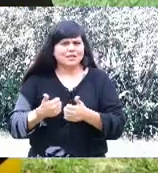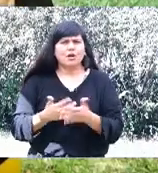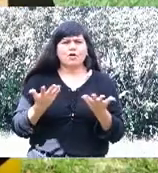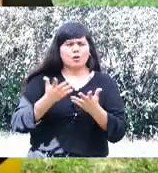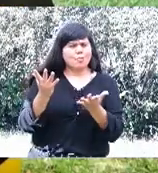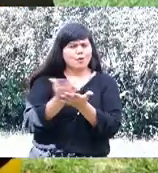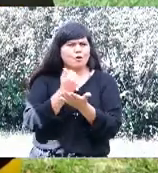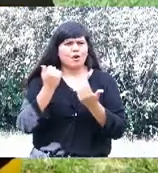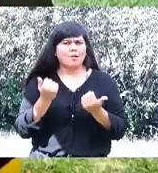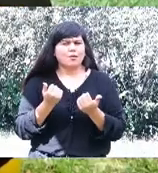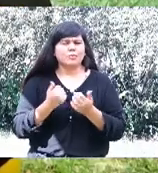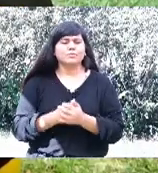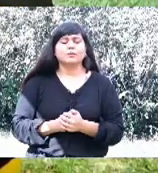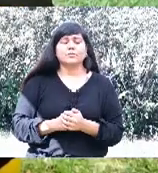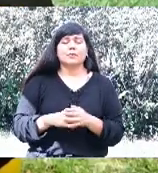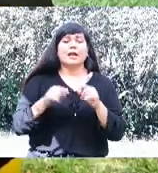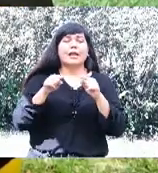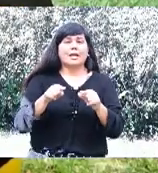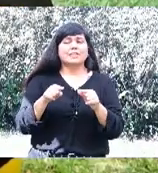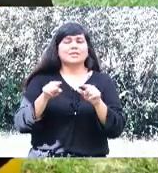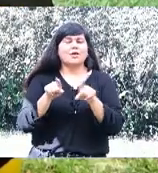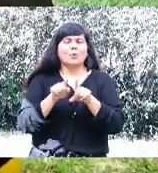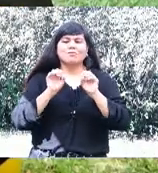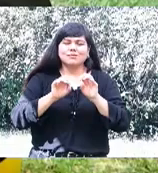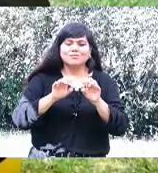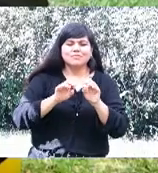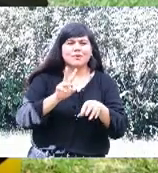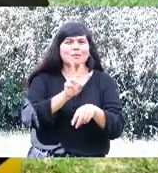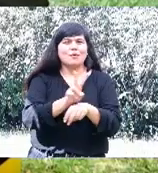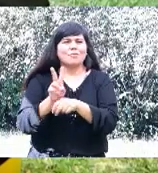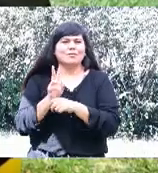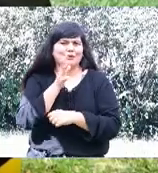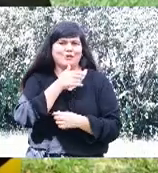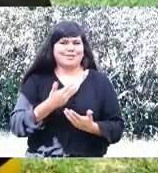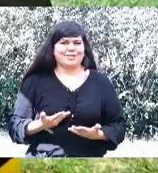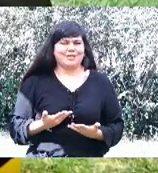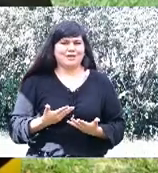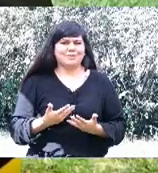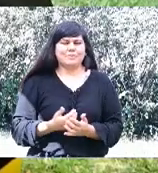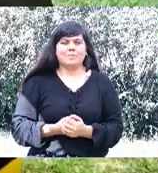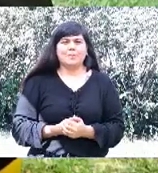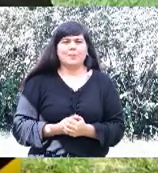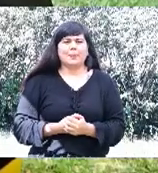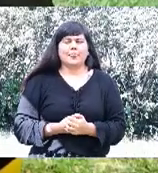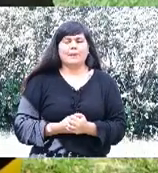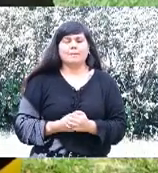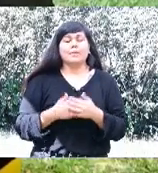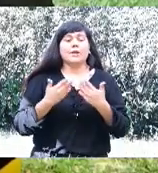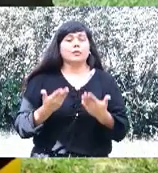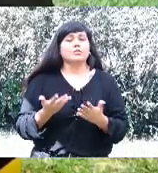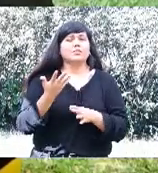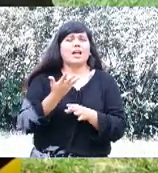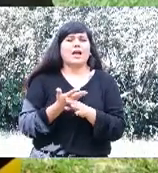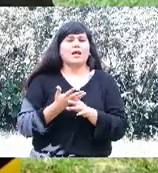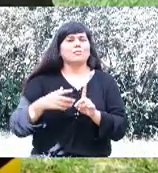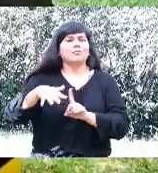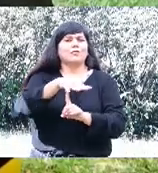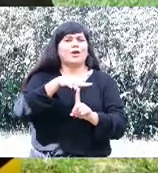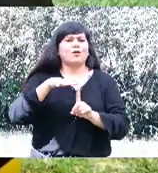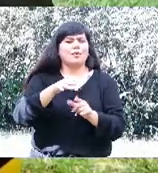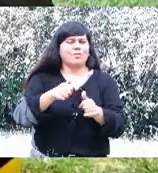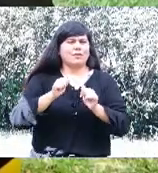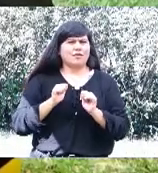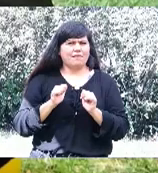logramos eso eso es ese entrenamiento para los profesores tampoco existe de una manera habitual entonces hay un hay un fenómeno ha un